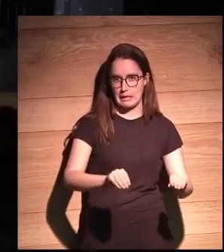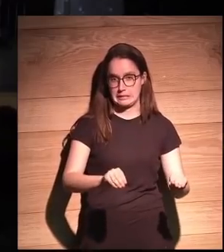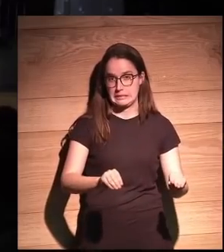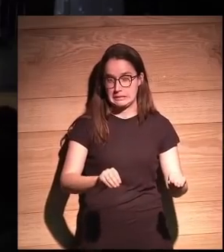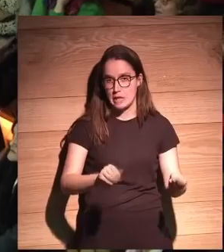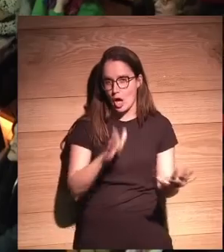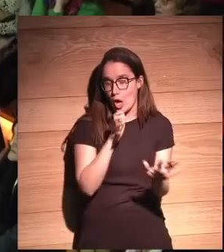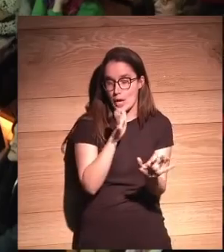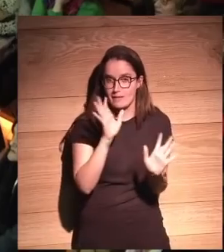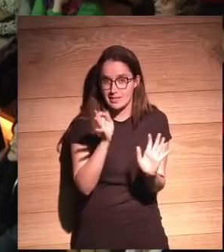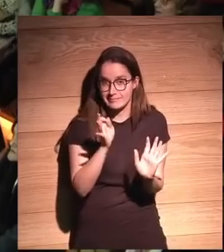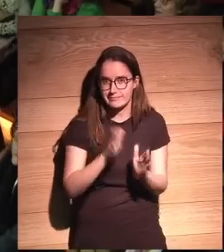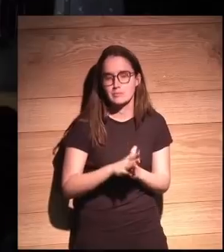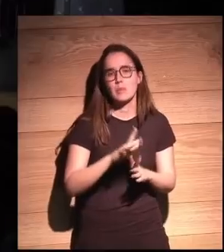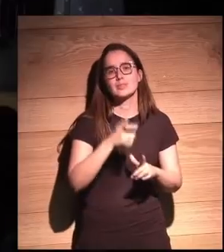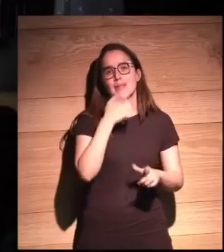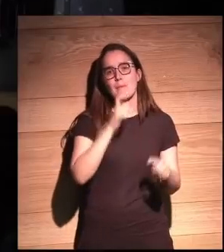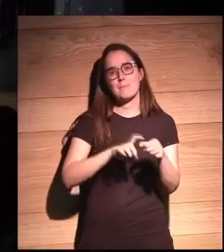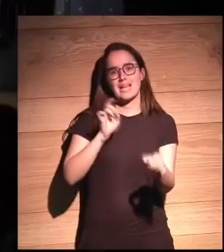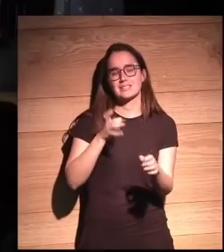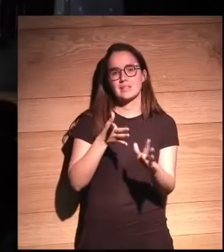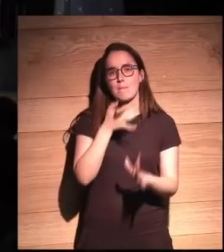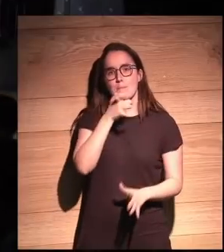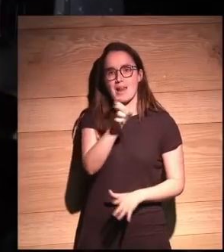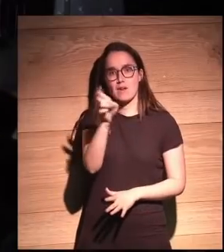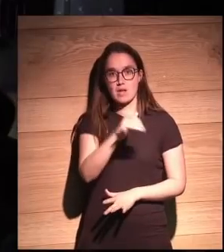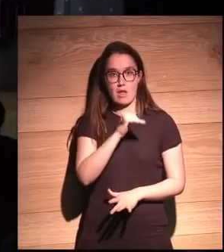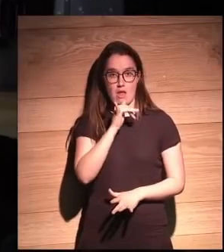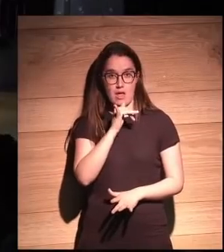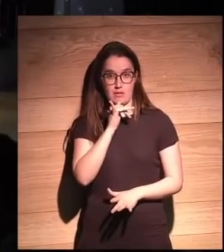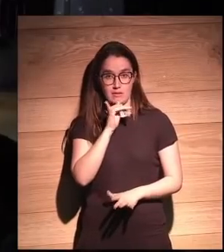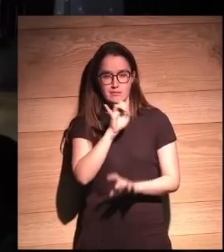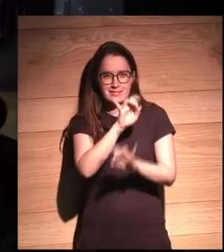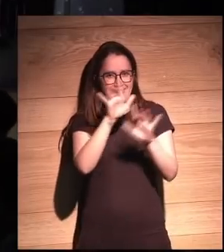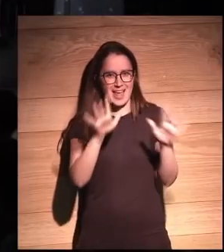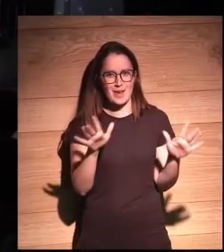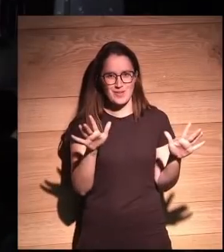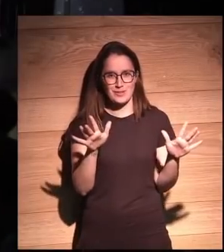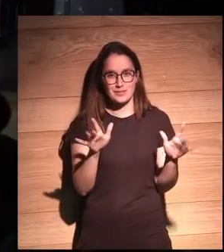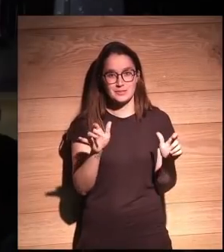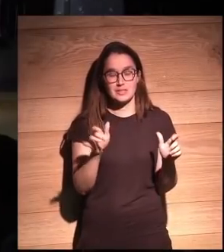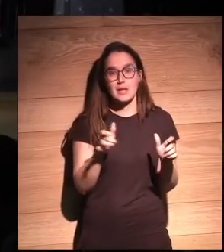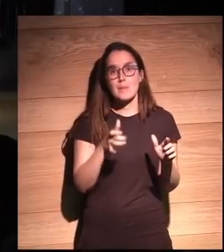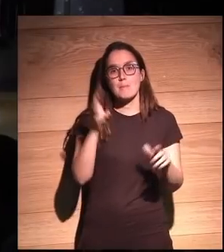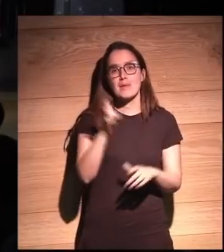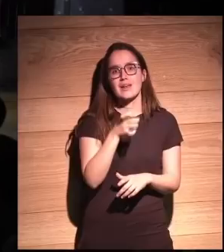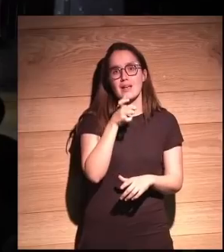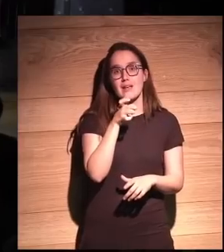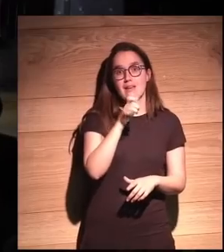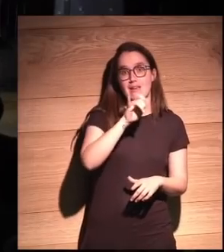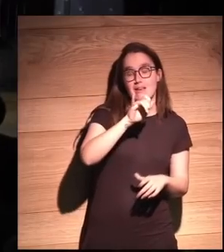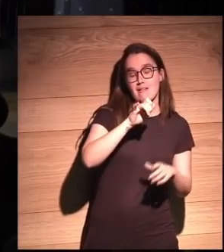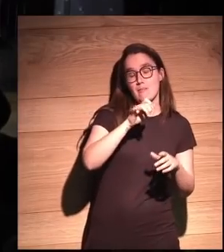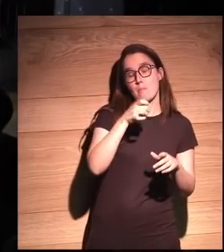irreparable. Bueno, vamos con el Brexit. Bueno, Brexit es una palabra latina. Claro, está formada a partir de las iniciales